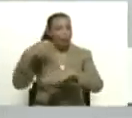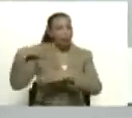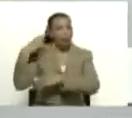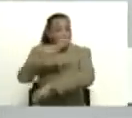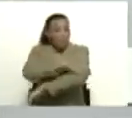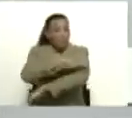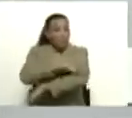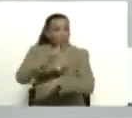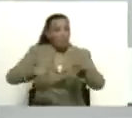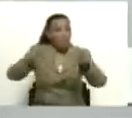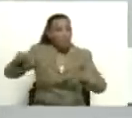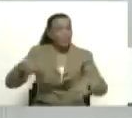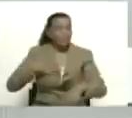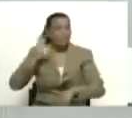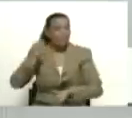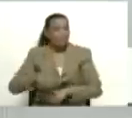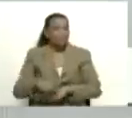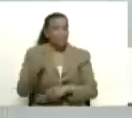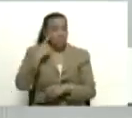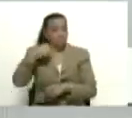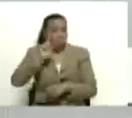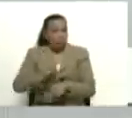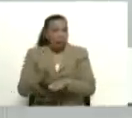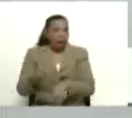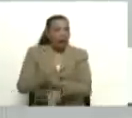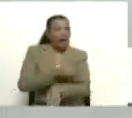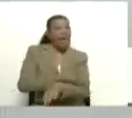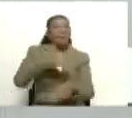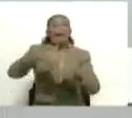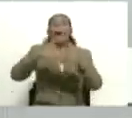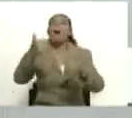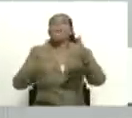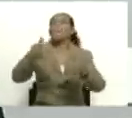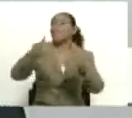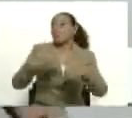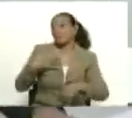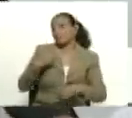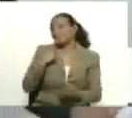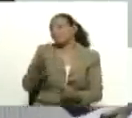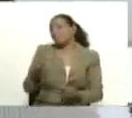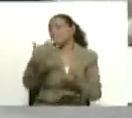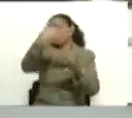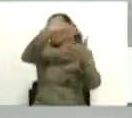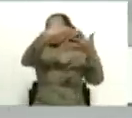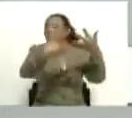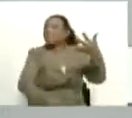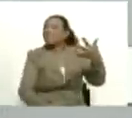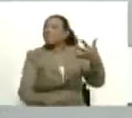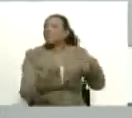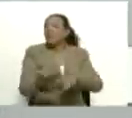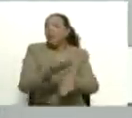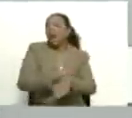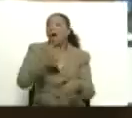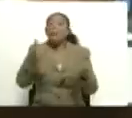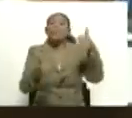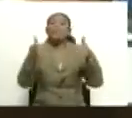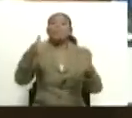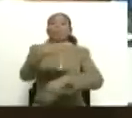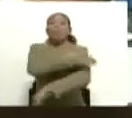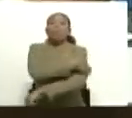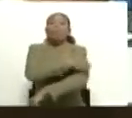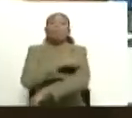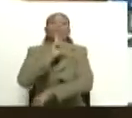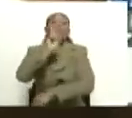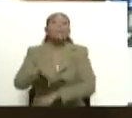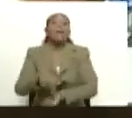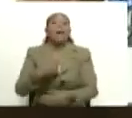Fíjense una cosa, voy a hablar primero de los que andan en primaria. Aquí hay un precandidato en primaria, y aquí